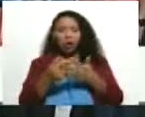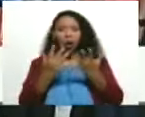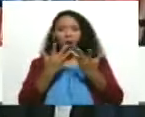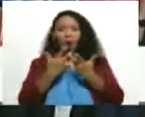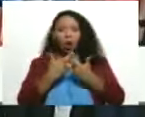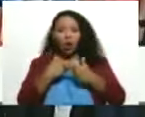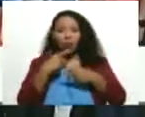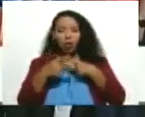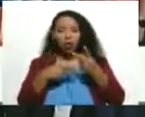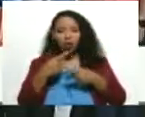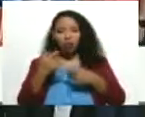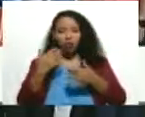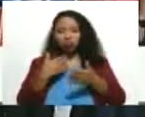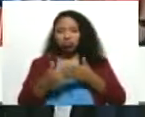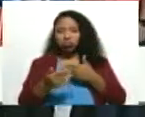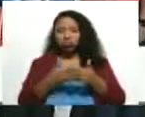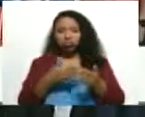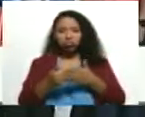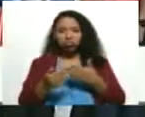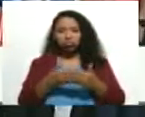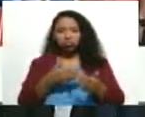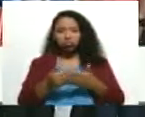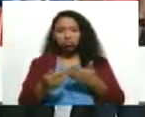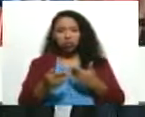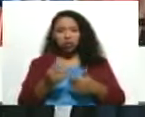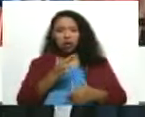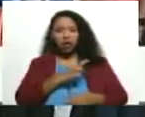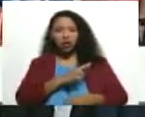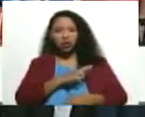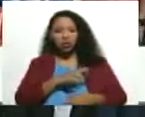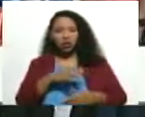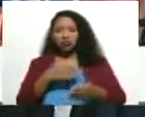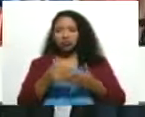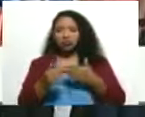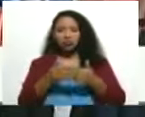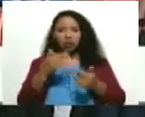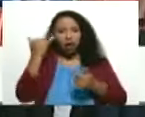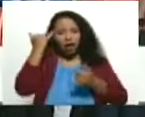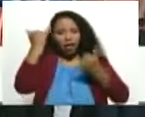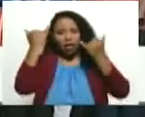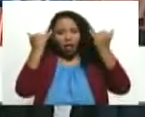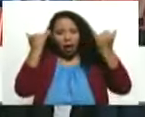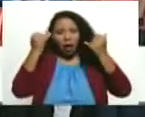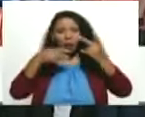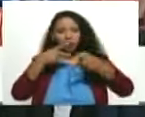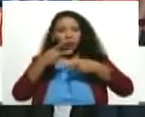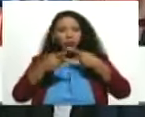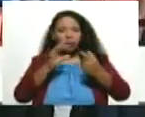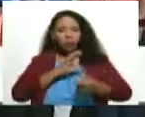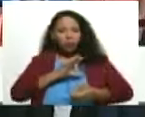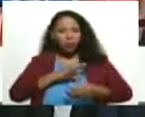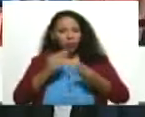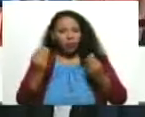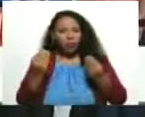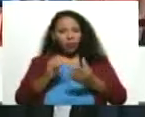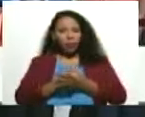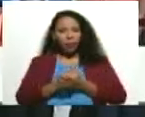nuestro credo, independientemente de nuestra manera de abordar los asuntos políticos, sociales,